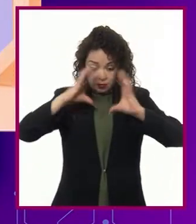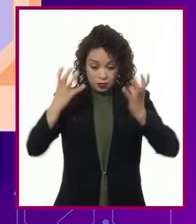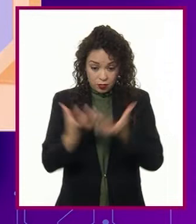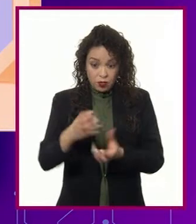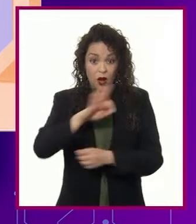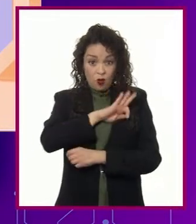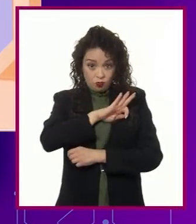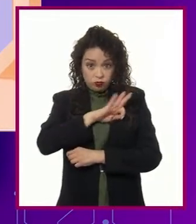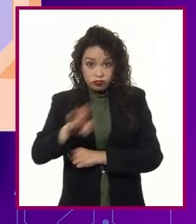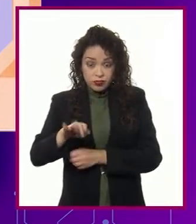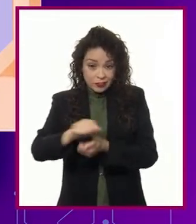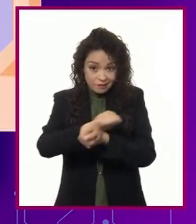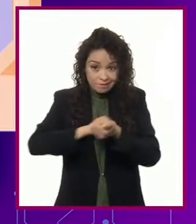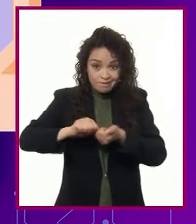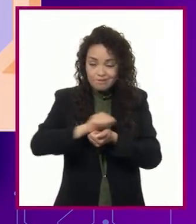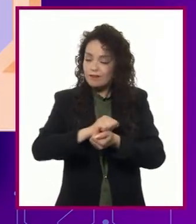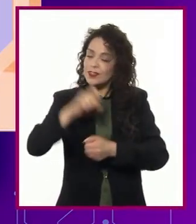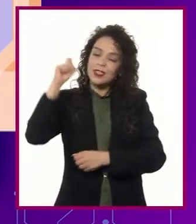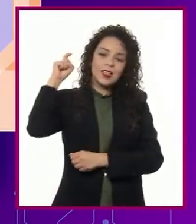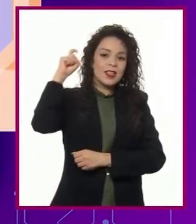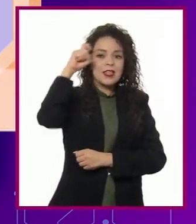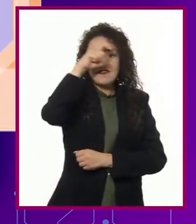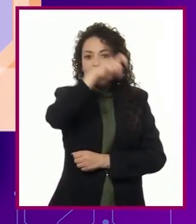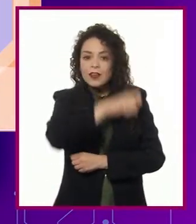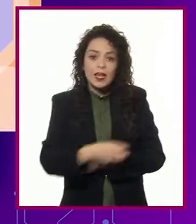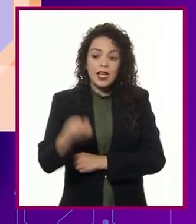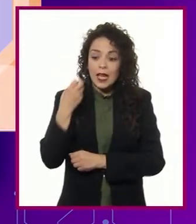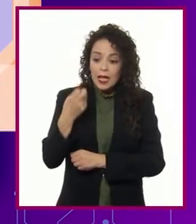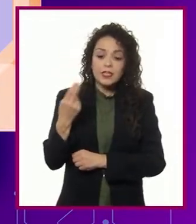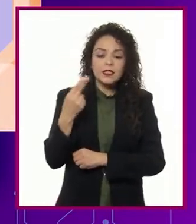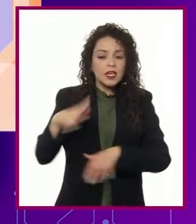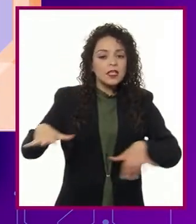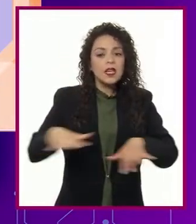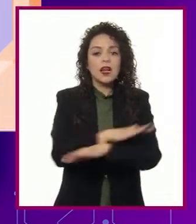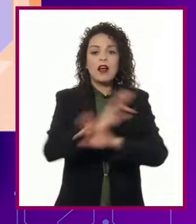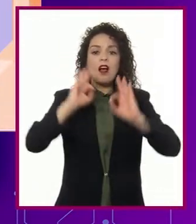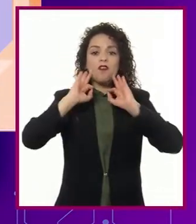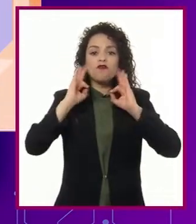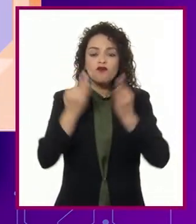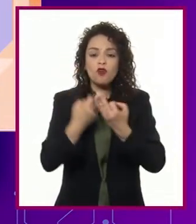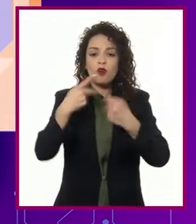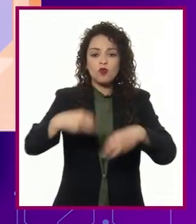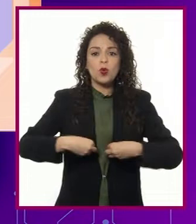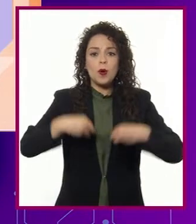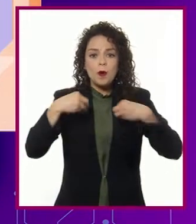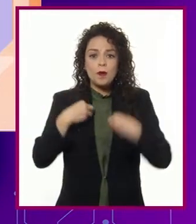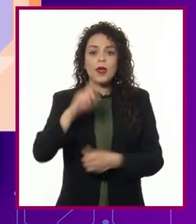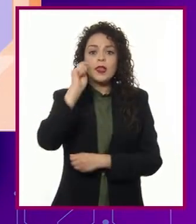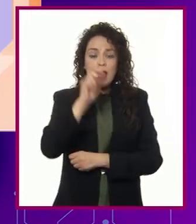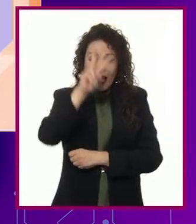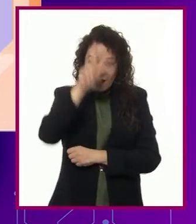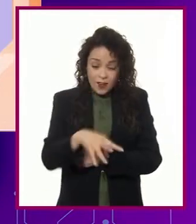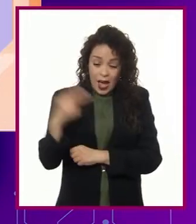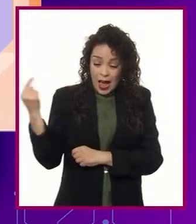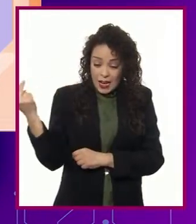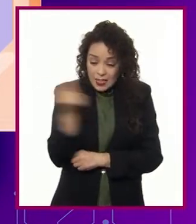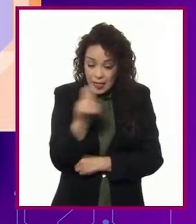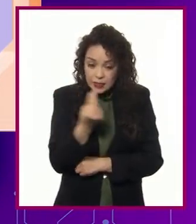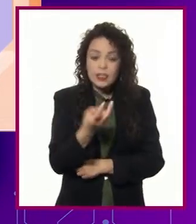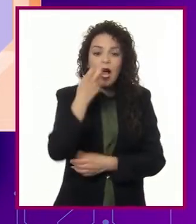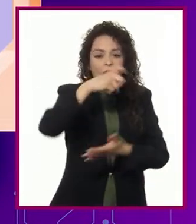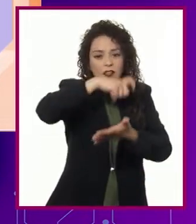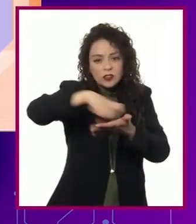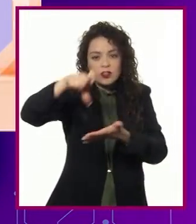de disminuir la huella ecológica es adaptar nuestros hábitos de consumo para cubrir necesidades reales. A esto se le